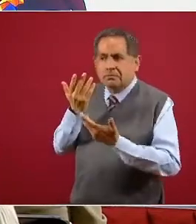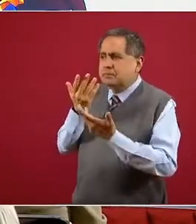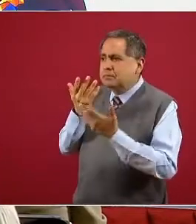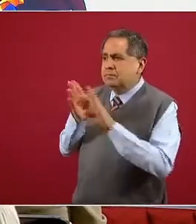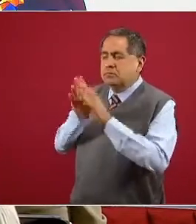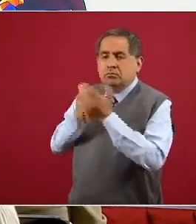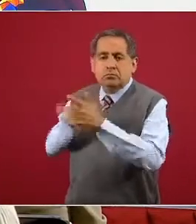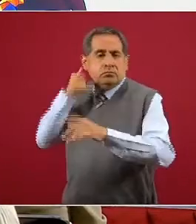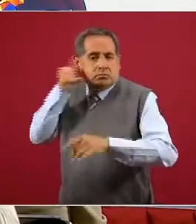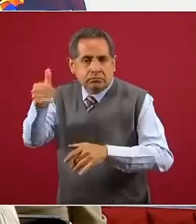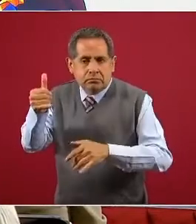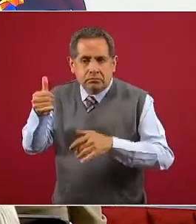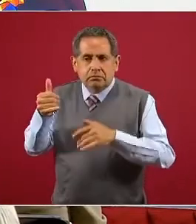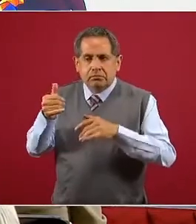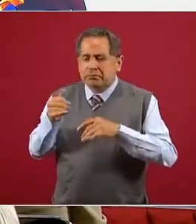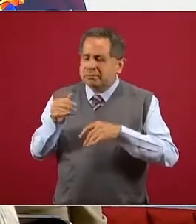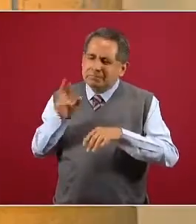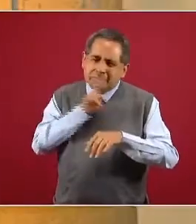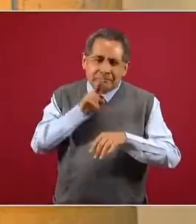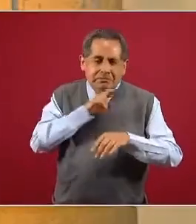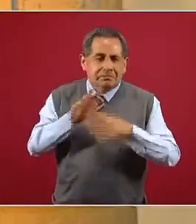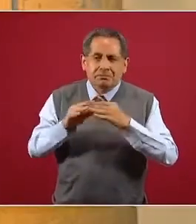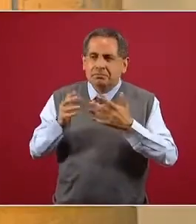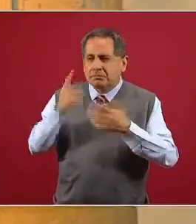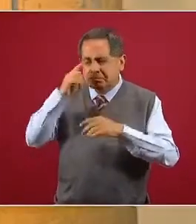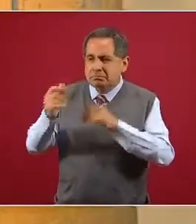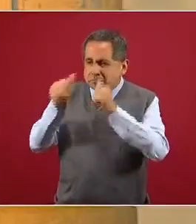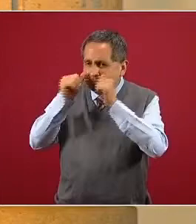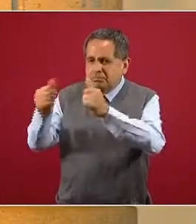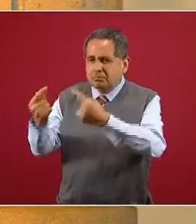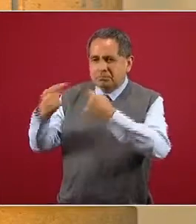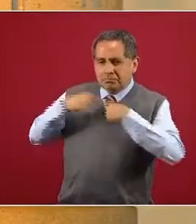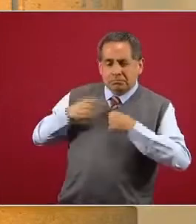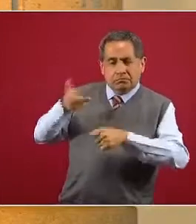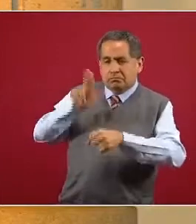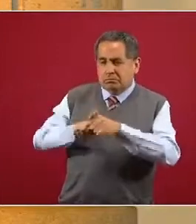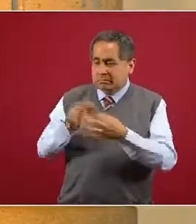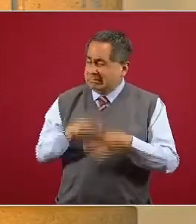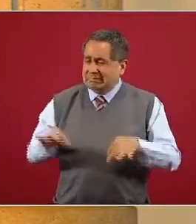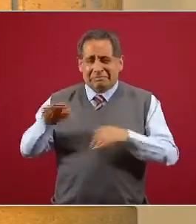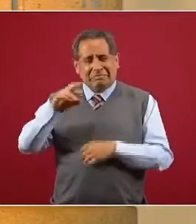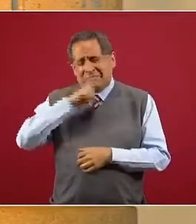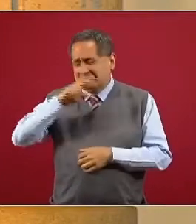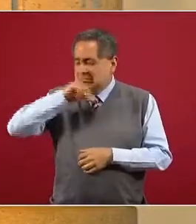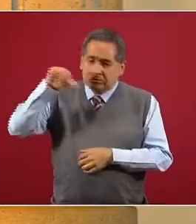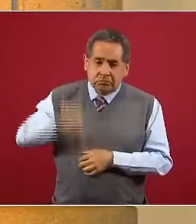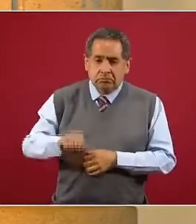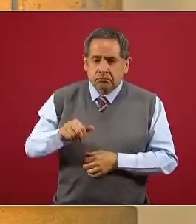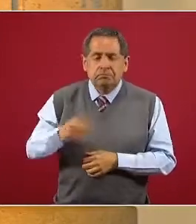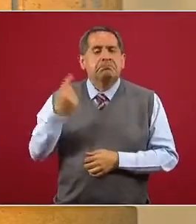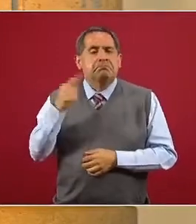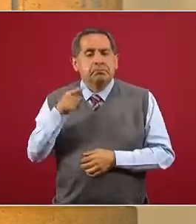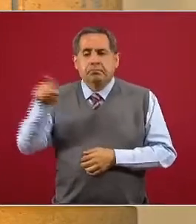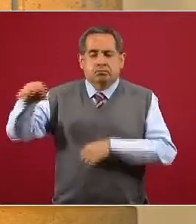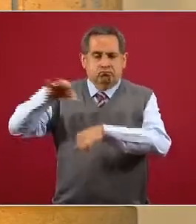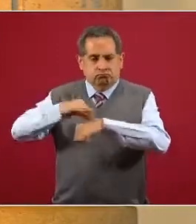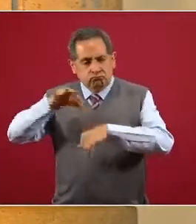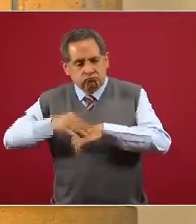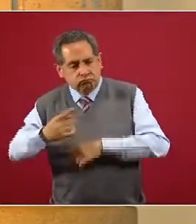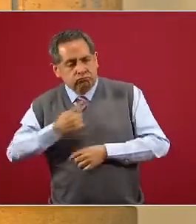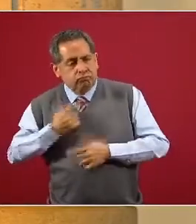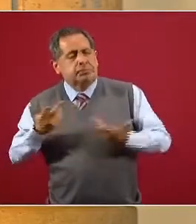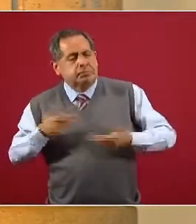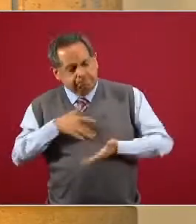recibir atención médica inmediata. ¿Para qué? Para que nuestra persona profesional de la salud, que